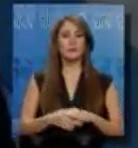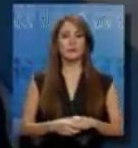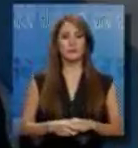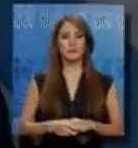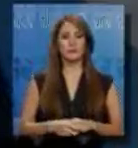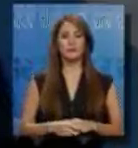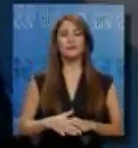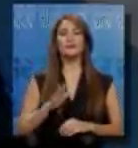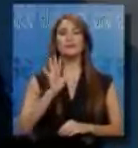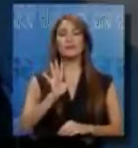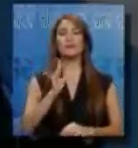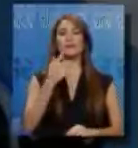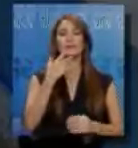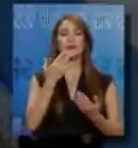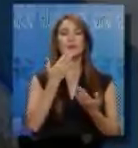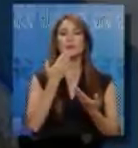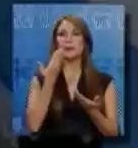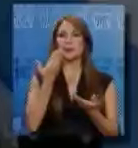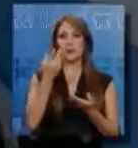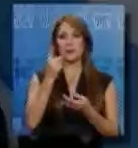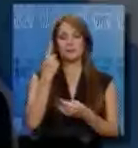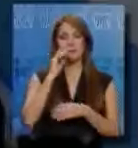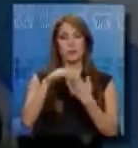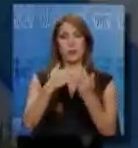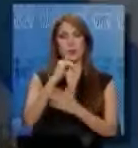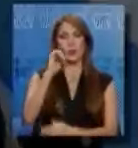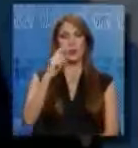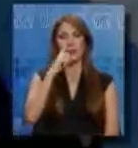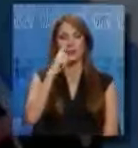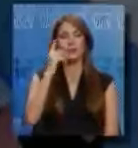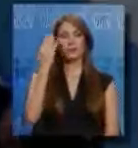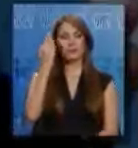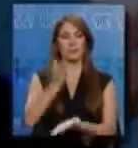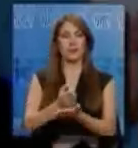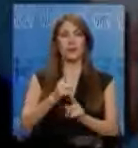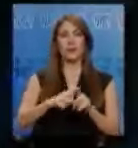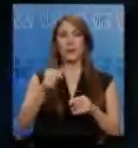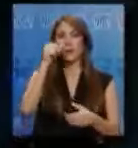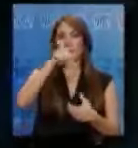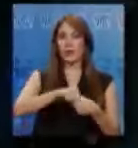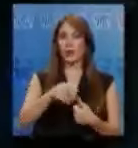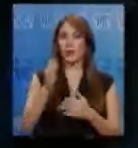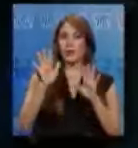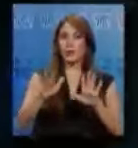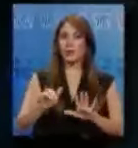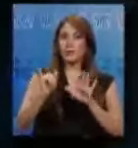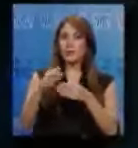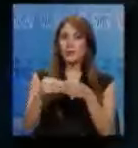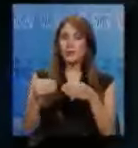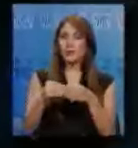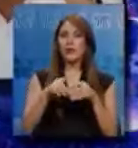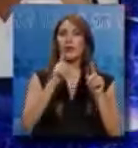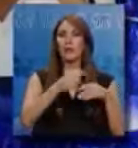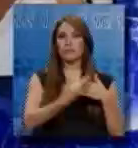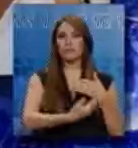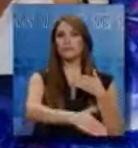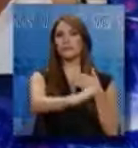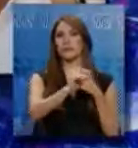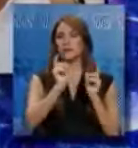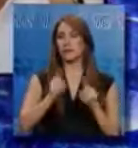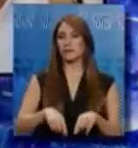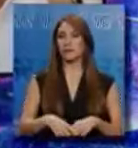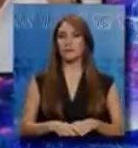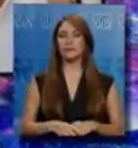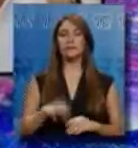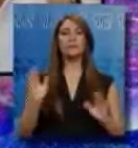principio se desmantelaban, se desmontaban las salvaguardias en julio. En julio. Pero si tenemos un petróleo de 16 dólares, pues se podrían extender.